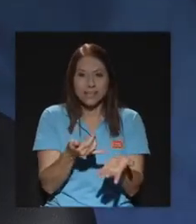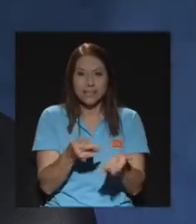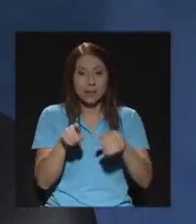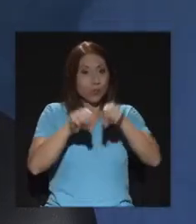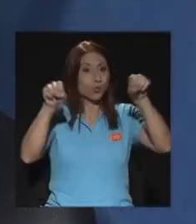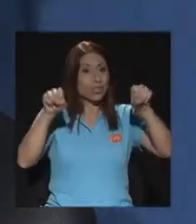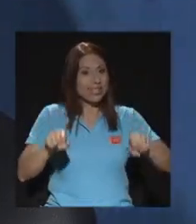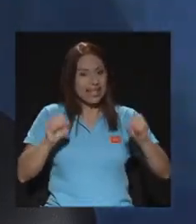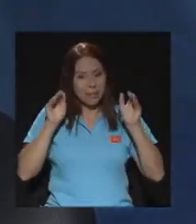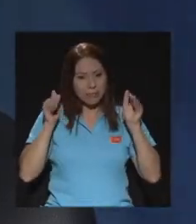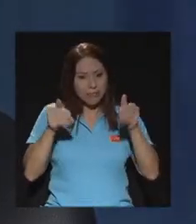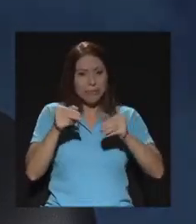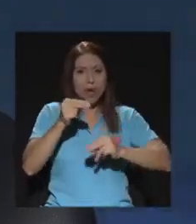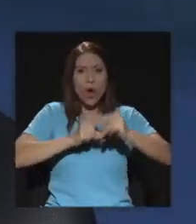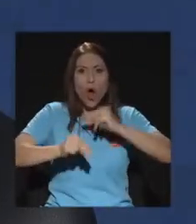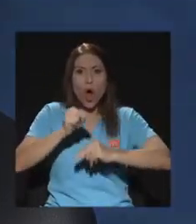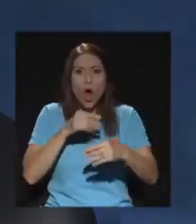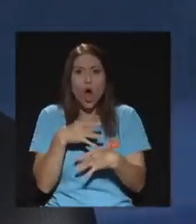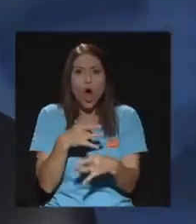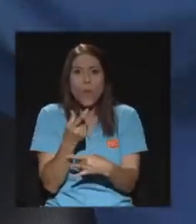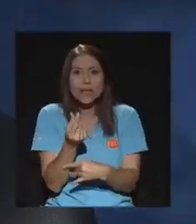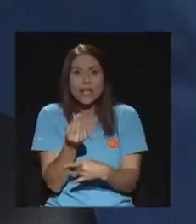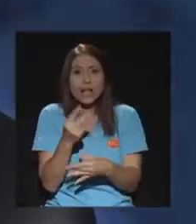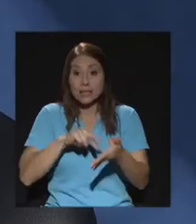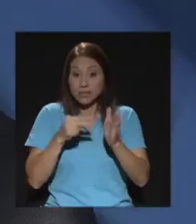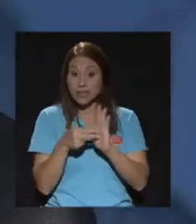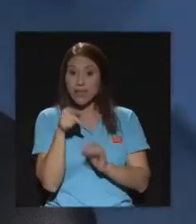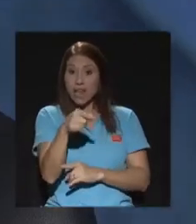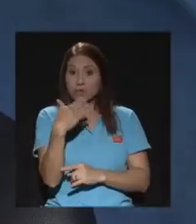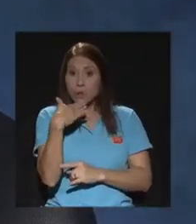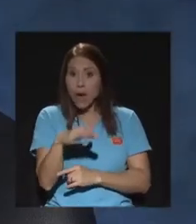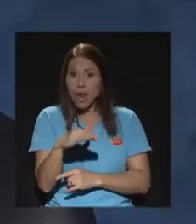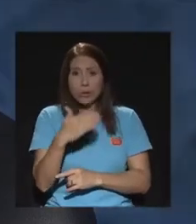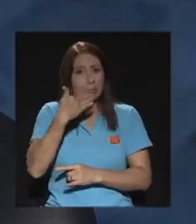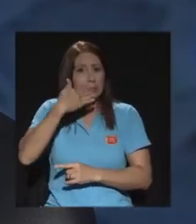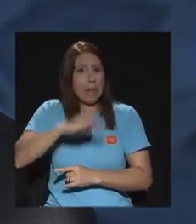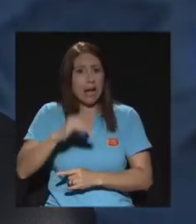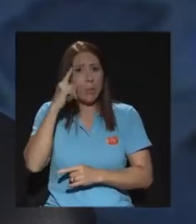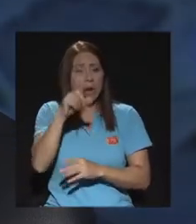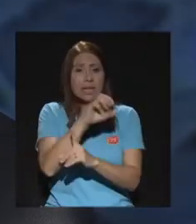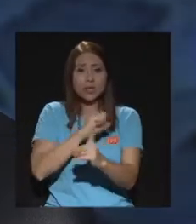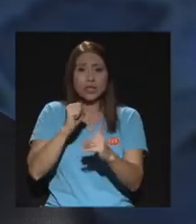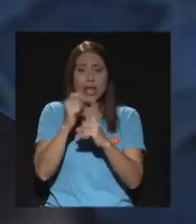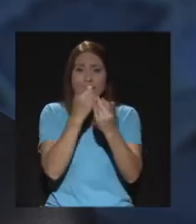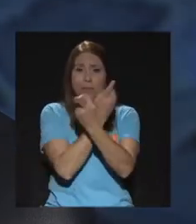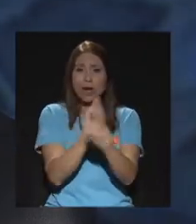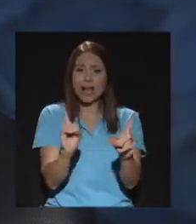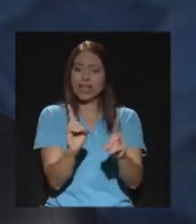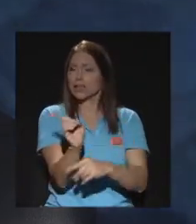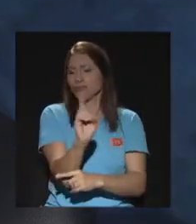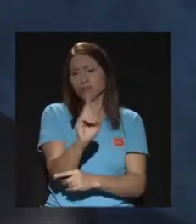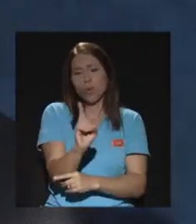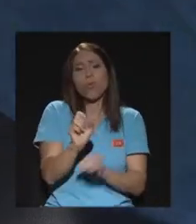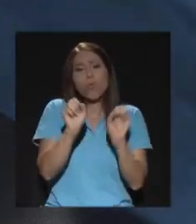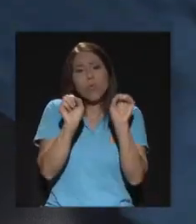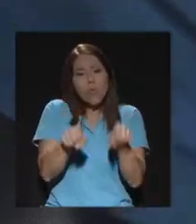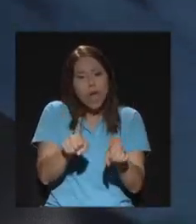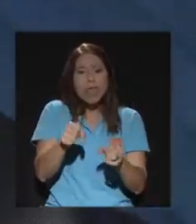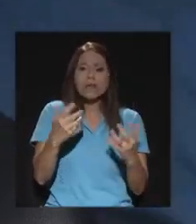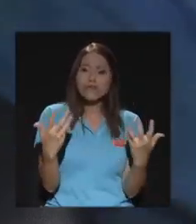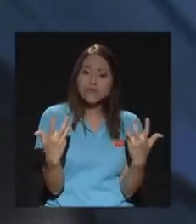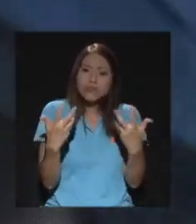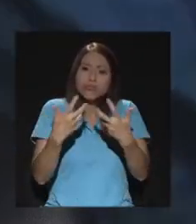comercial, y no es que los medios comerciales sean malos, sean nefastos para las sociedades democráticas, deben coexistir en un